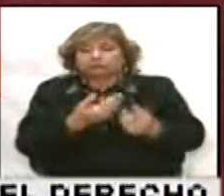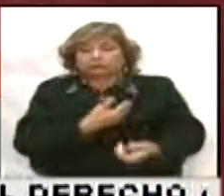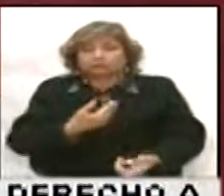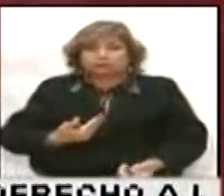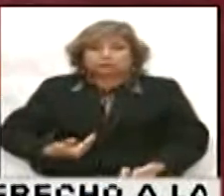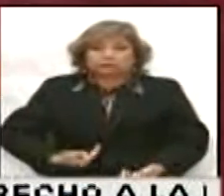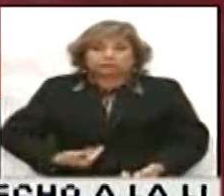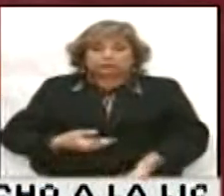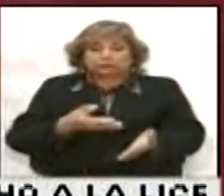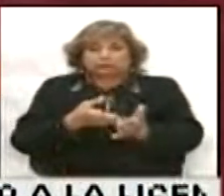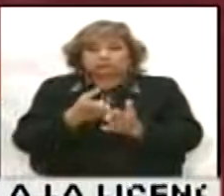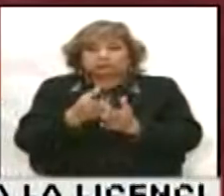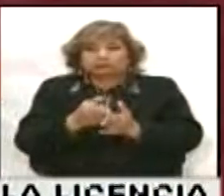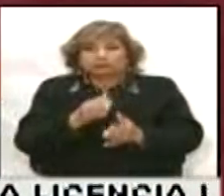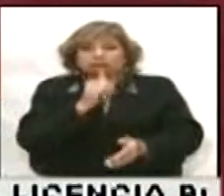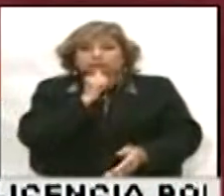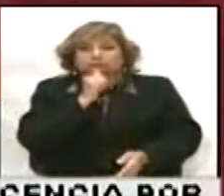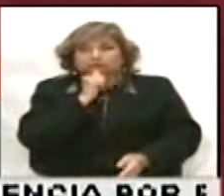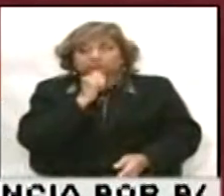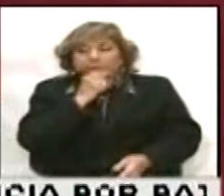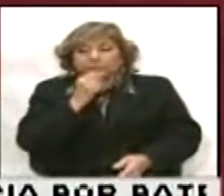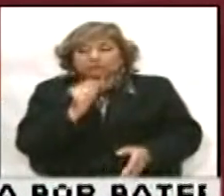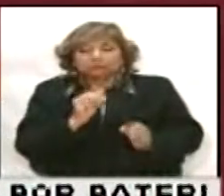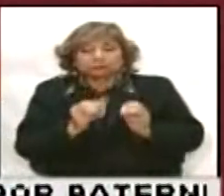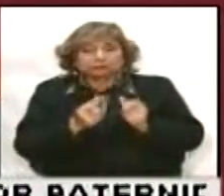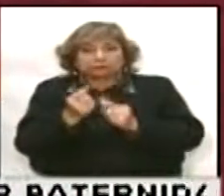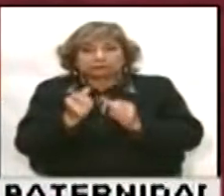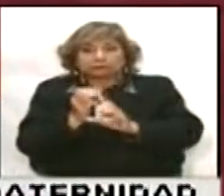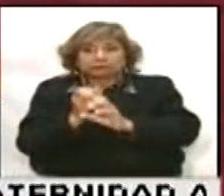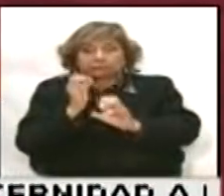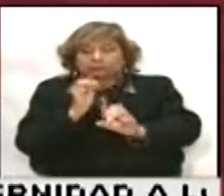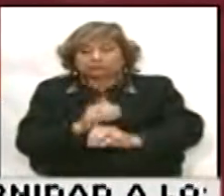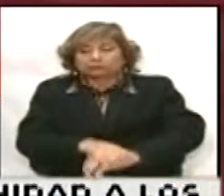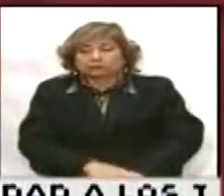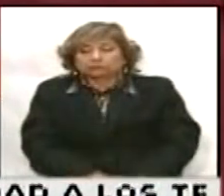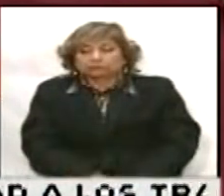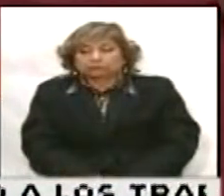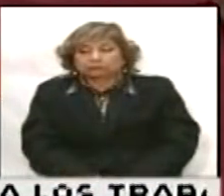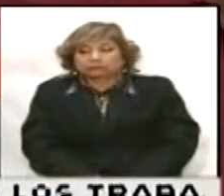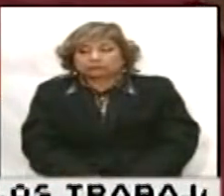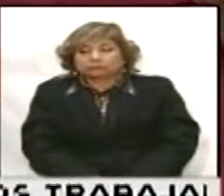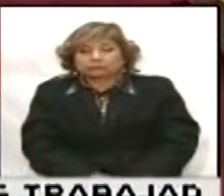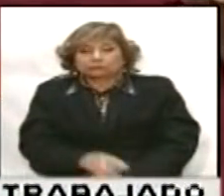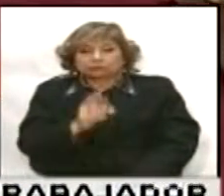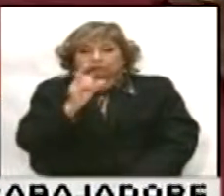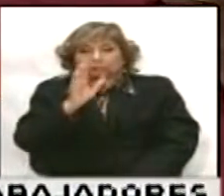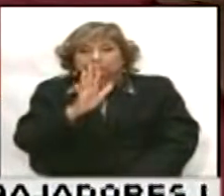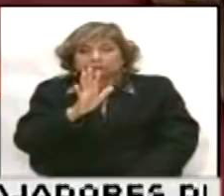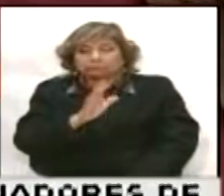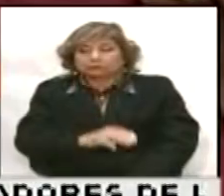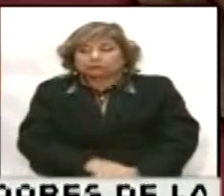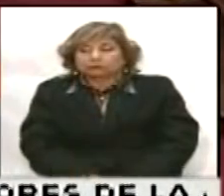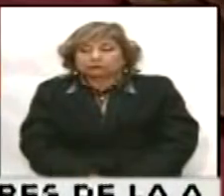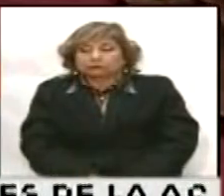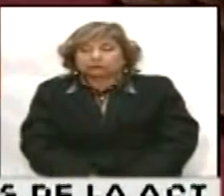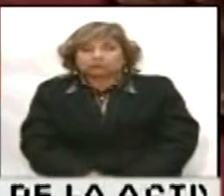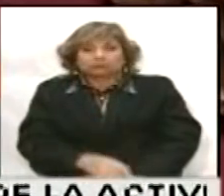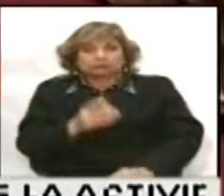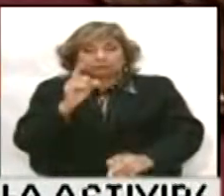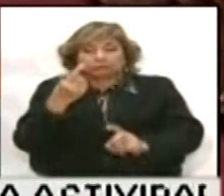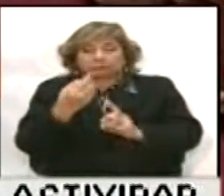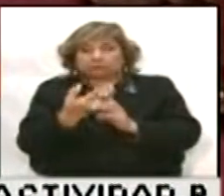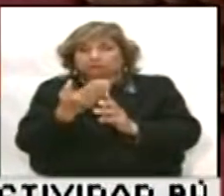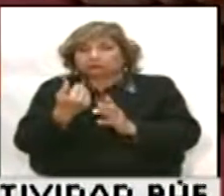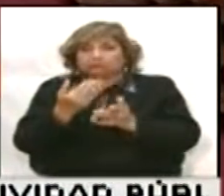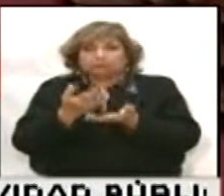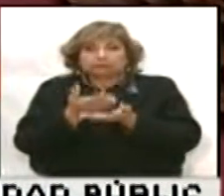medios privados, tanto a la de transporte. Se han registrado como su asistencia 105 señores congresistas. Se va primero a votar la cuestión previa para